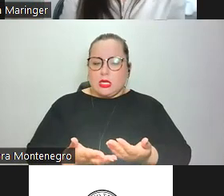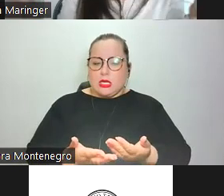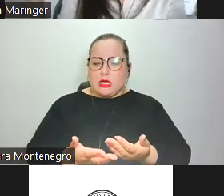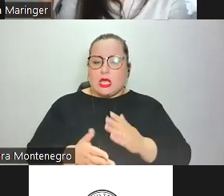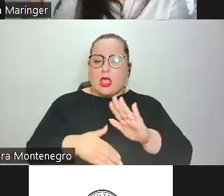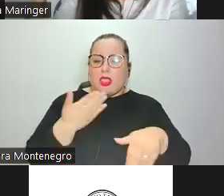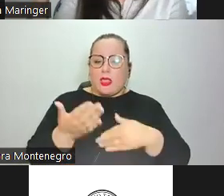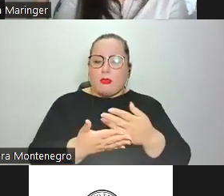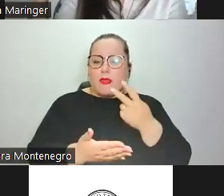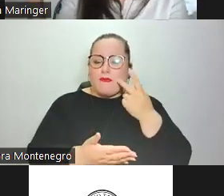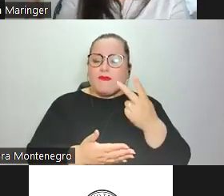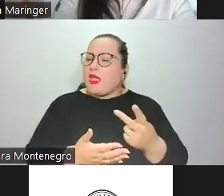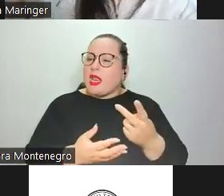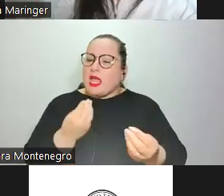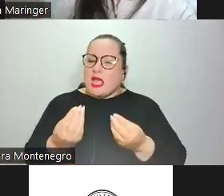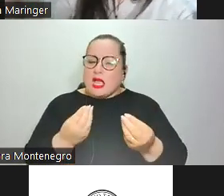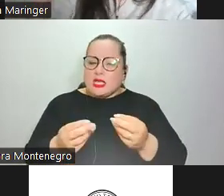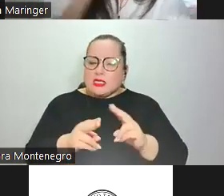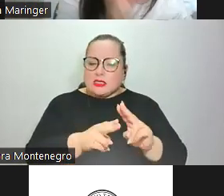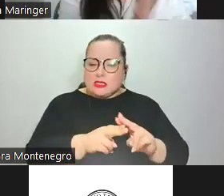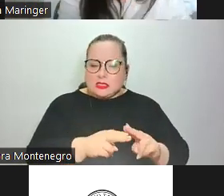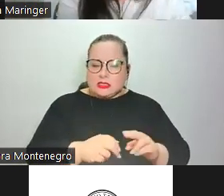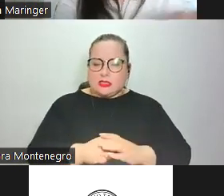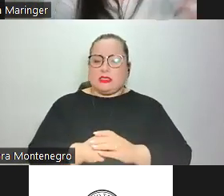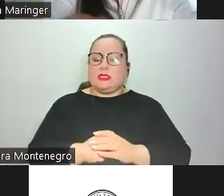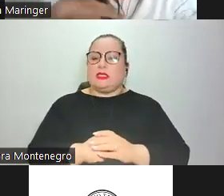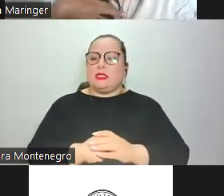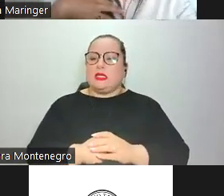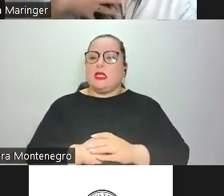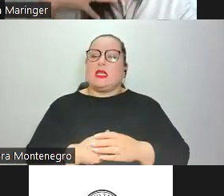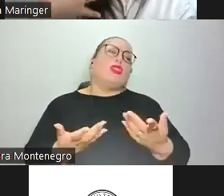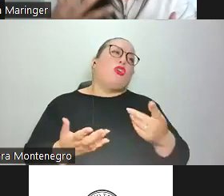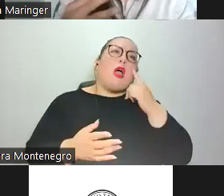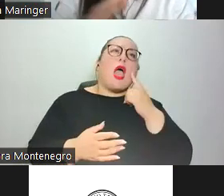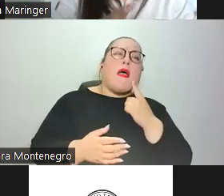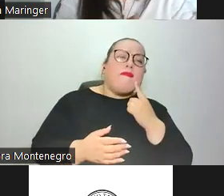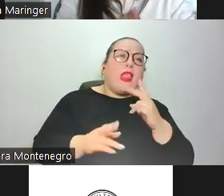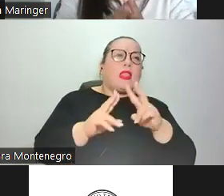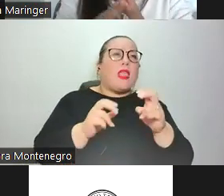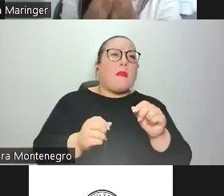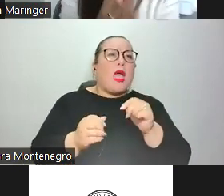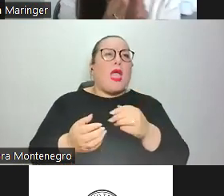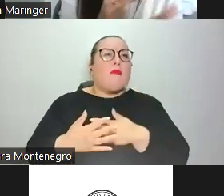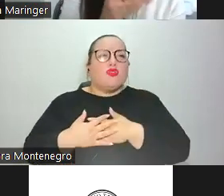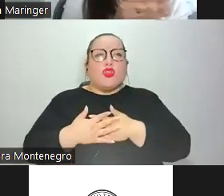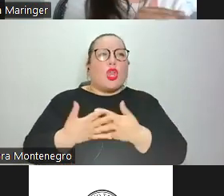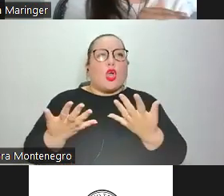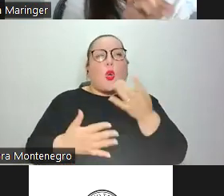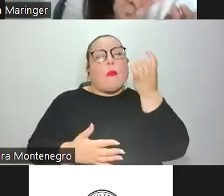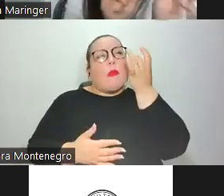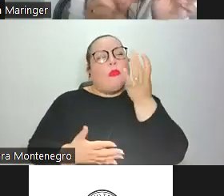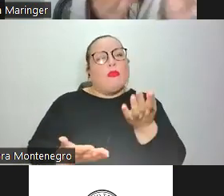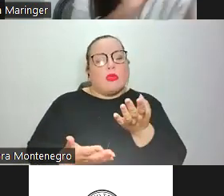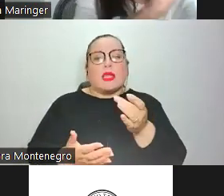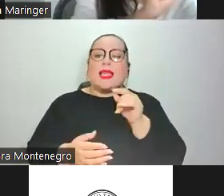esto? Y un montón de indicadores más que tiene que ver lo que yo estoy interpretando de las emociones, entran en juego entonces una serie